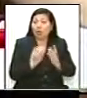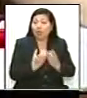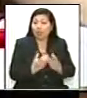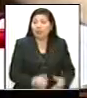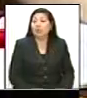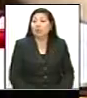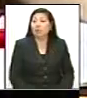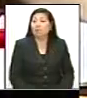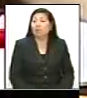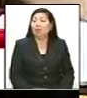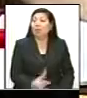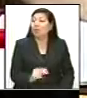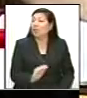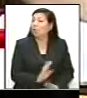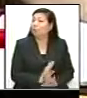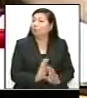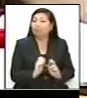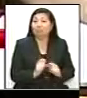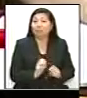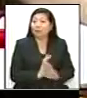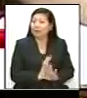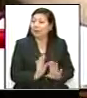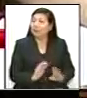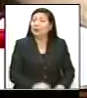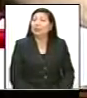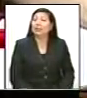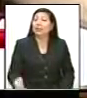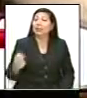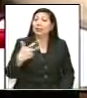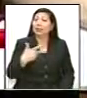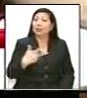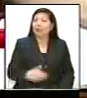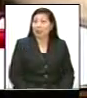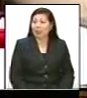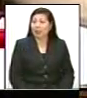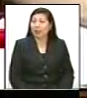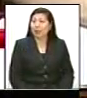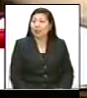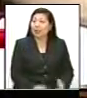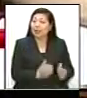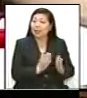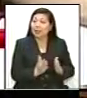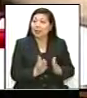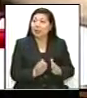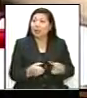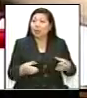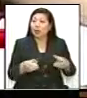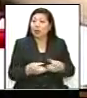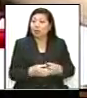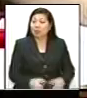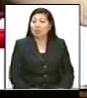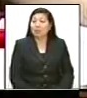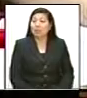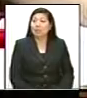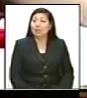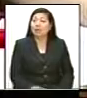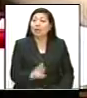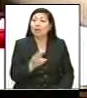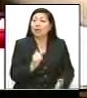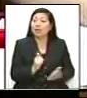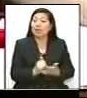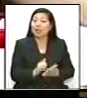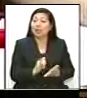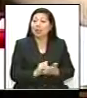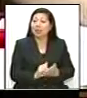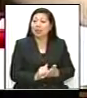República, cosa que tampoco se ha dado. Y en tercer lugar, la determinación de la comisión de un acto delictivo en el